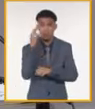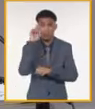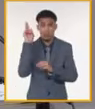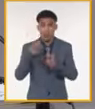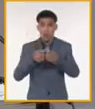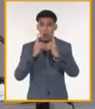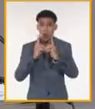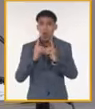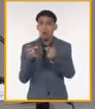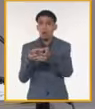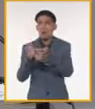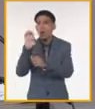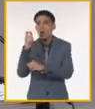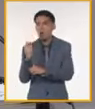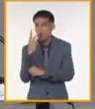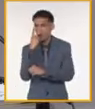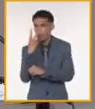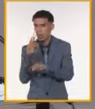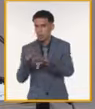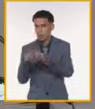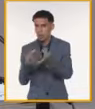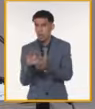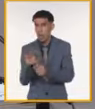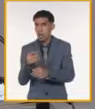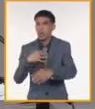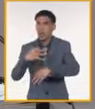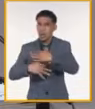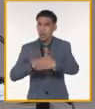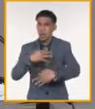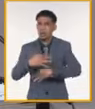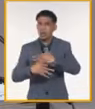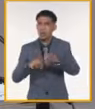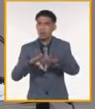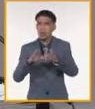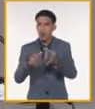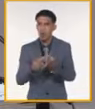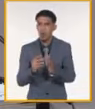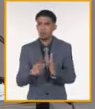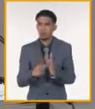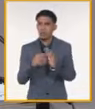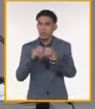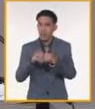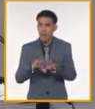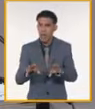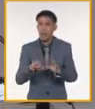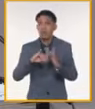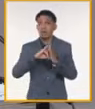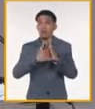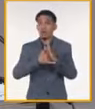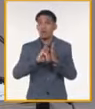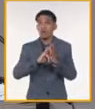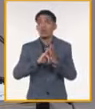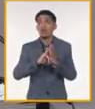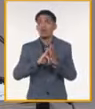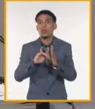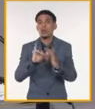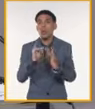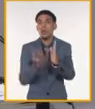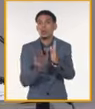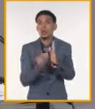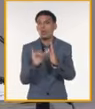económica eh de de nuestro parlamento fue muy debatido toda una proyección de levantamiento de los